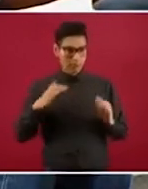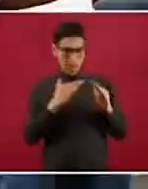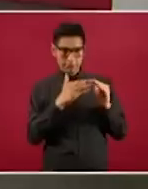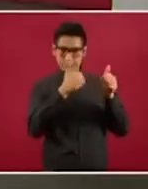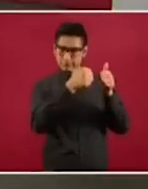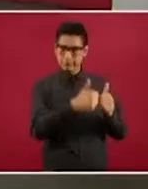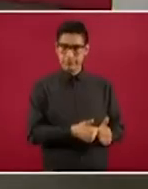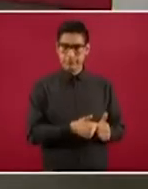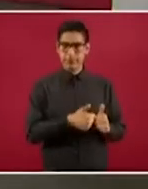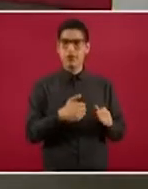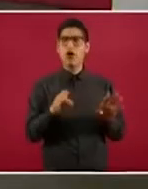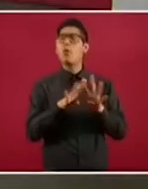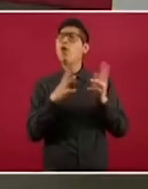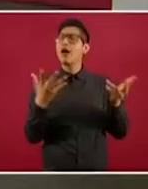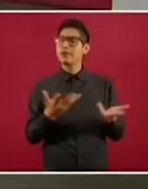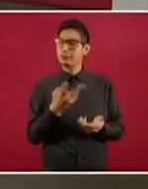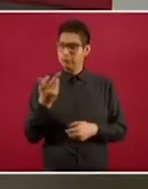transmisión?